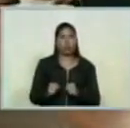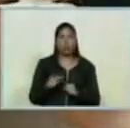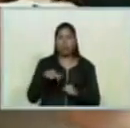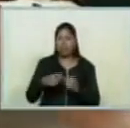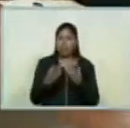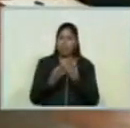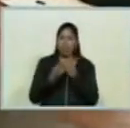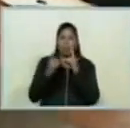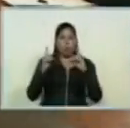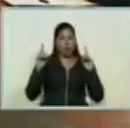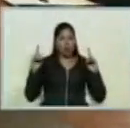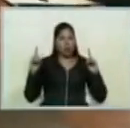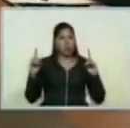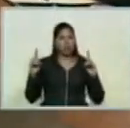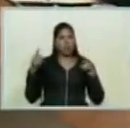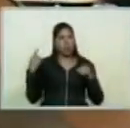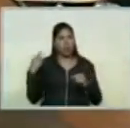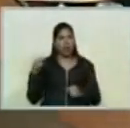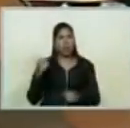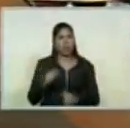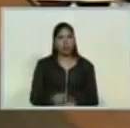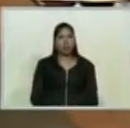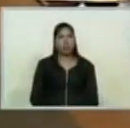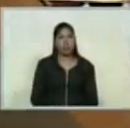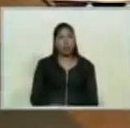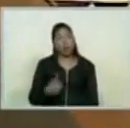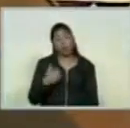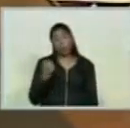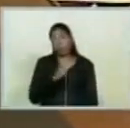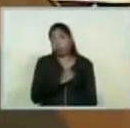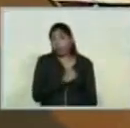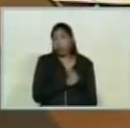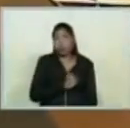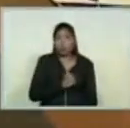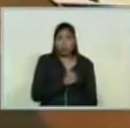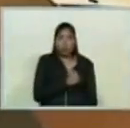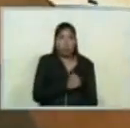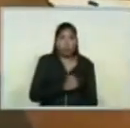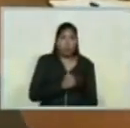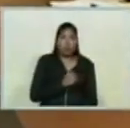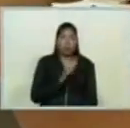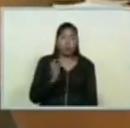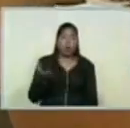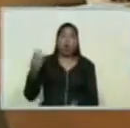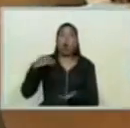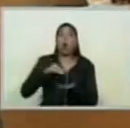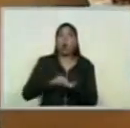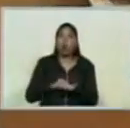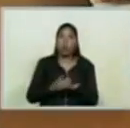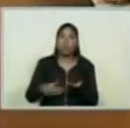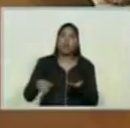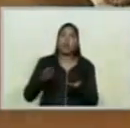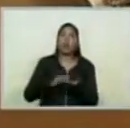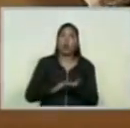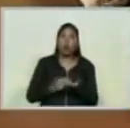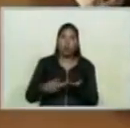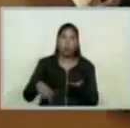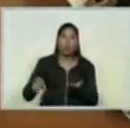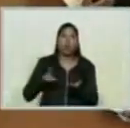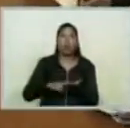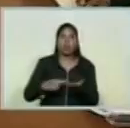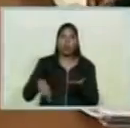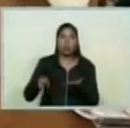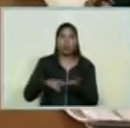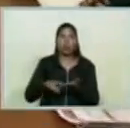democracia sólida. Lamento mucho que la oposición caiga y recaiga, es como una enfermedad, en divisiones,